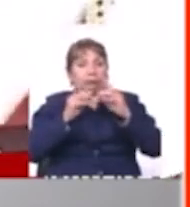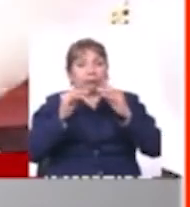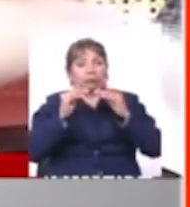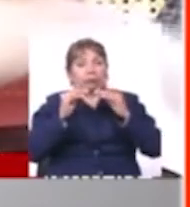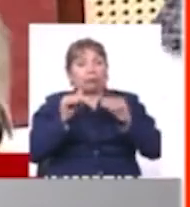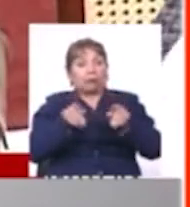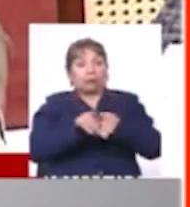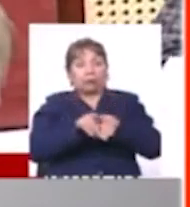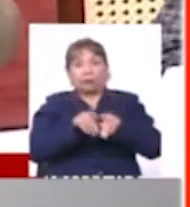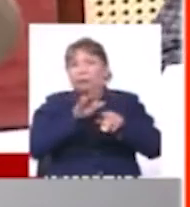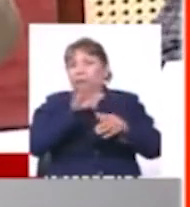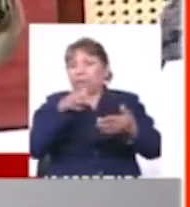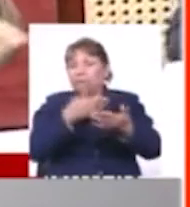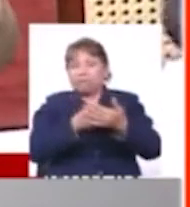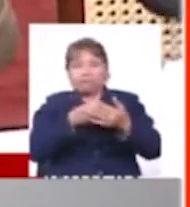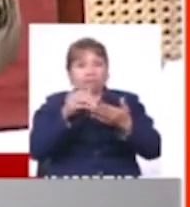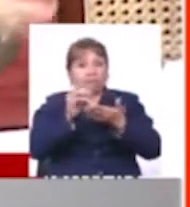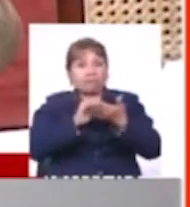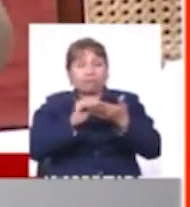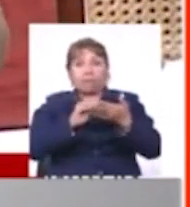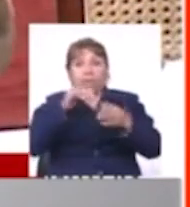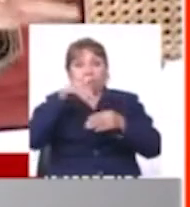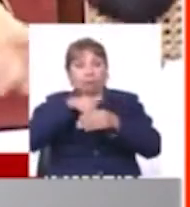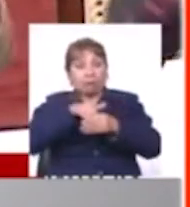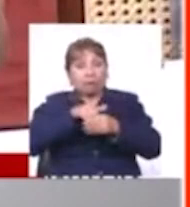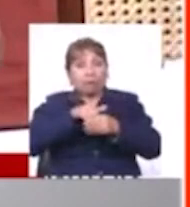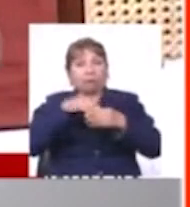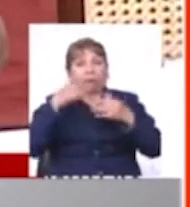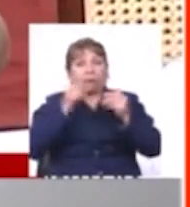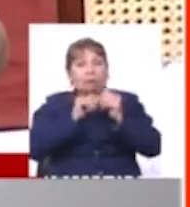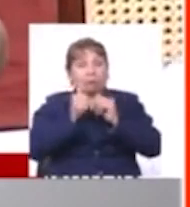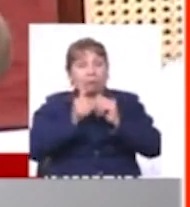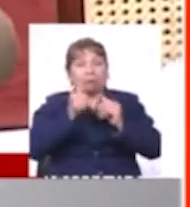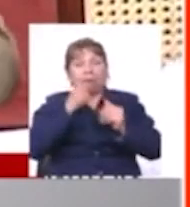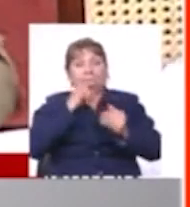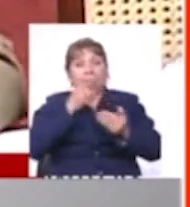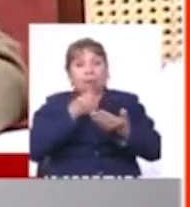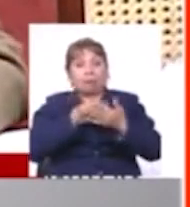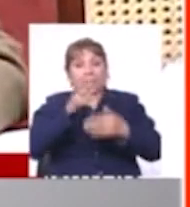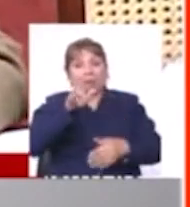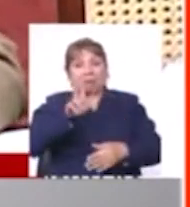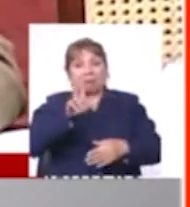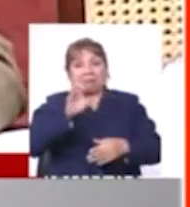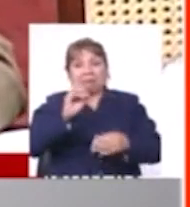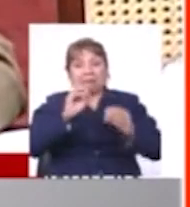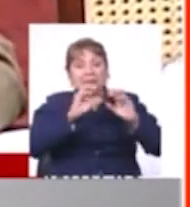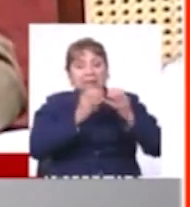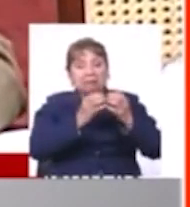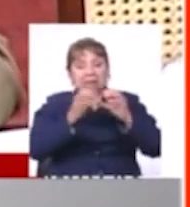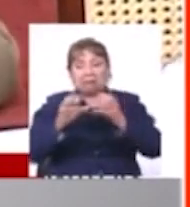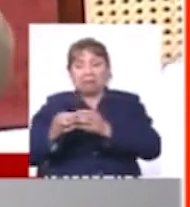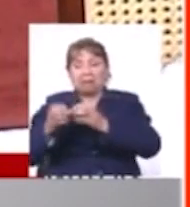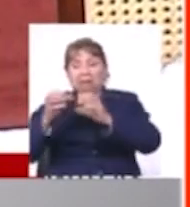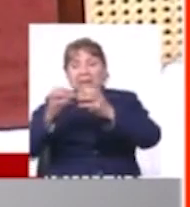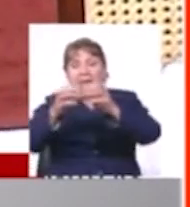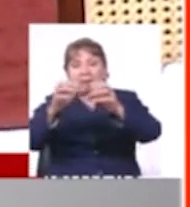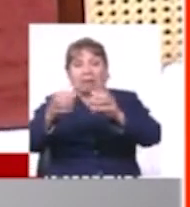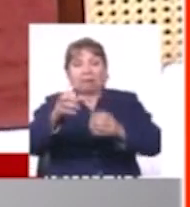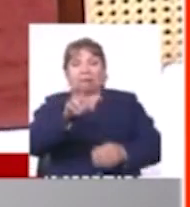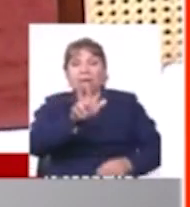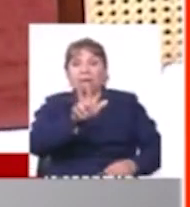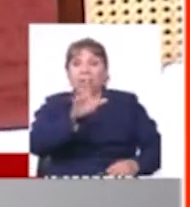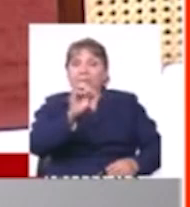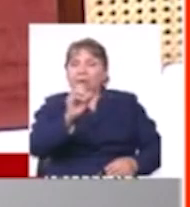el Estado tiene caja abierta, como es un fondo Inagotable. no,